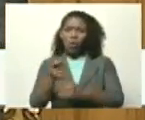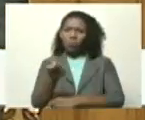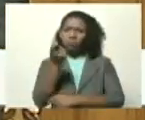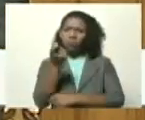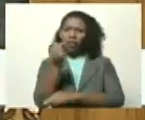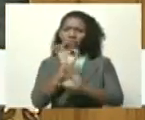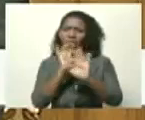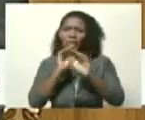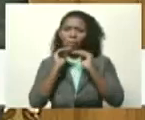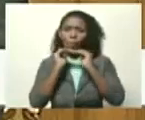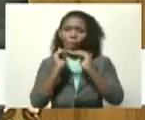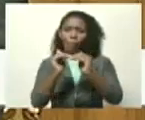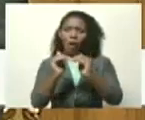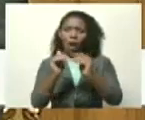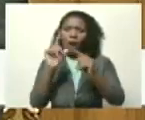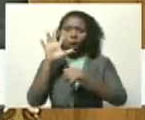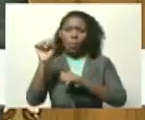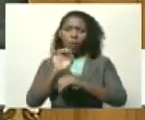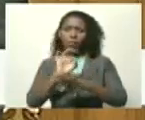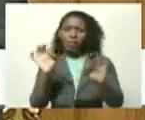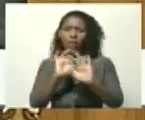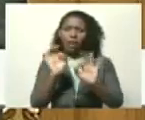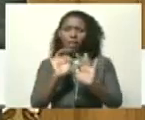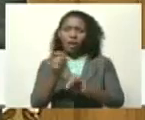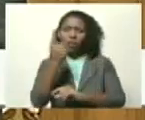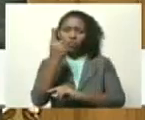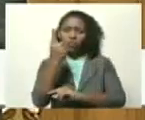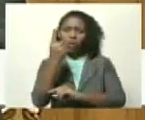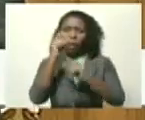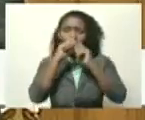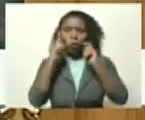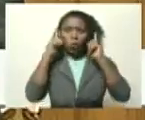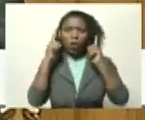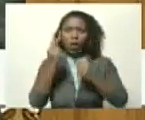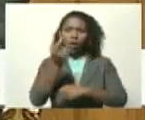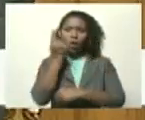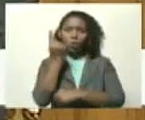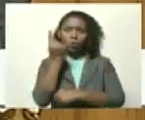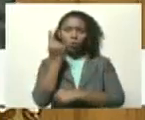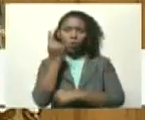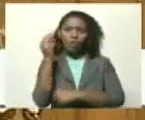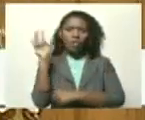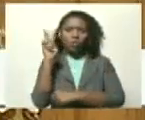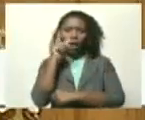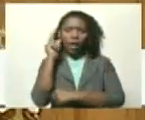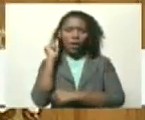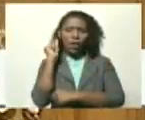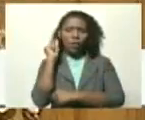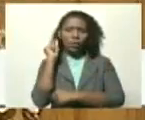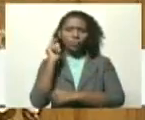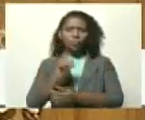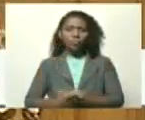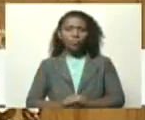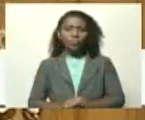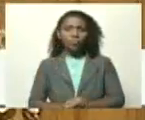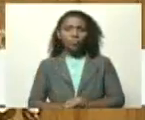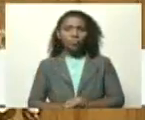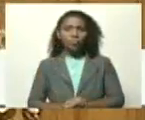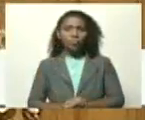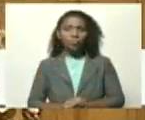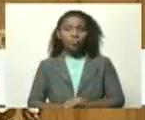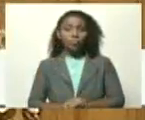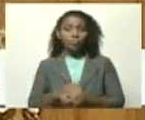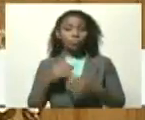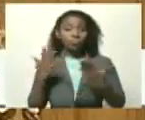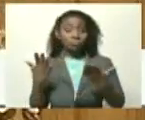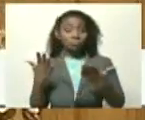absolutamente un dólar para comprar absolutamente ni una mascarilla para ni un solo venezolano o venezolana? ¿Se